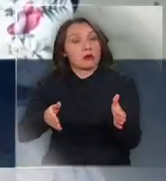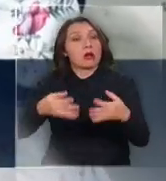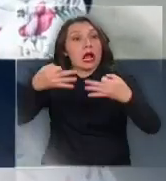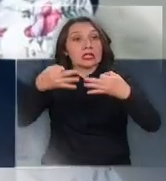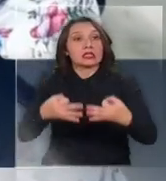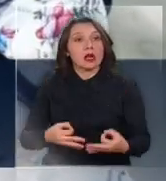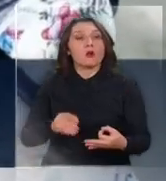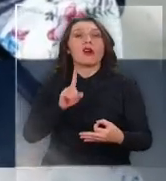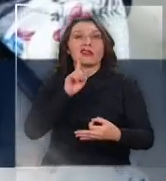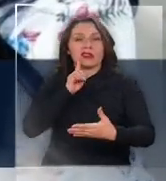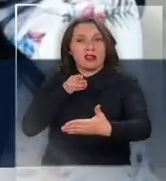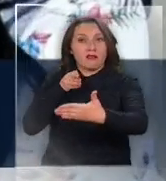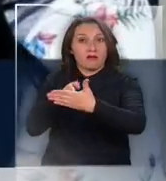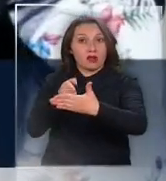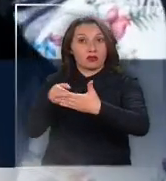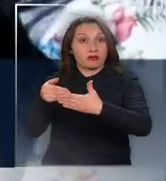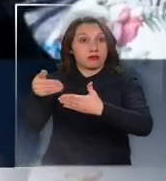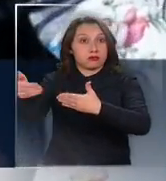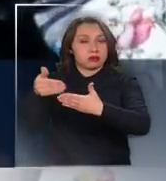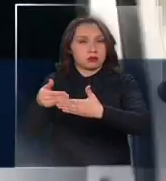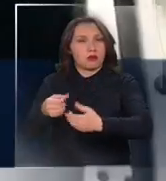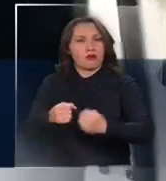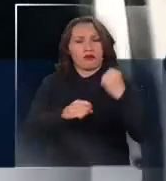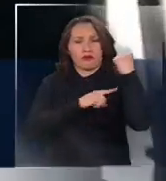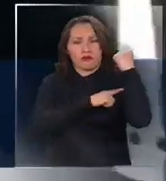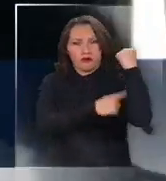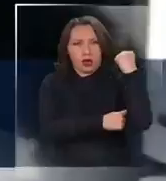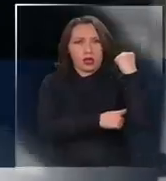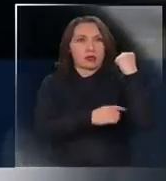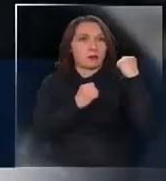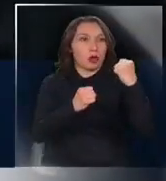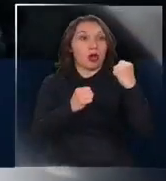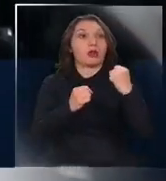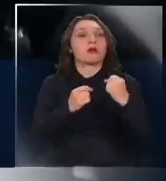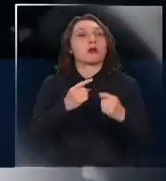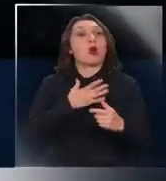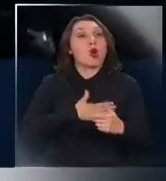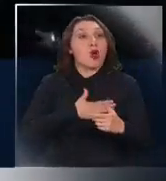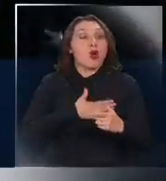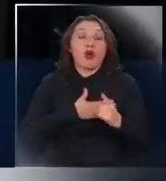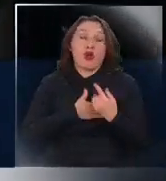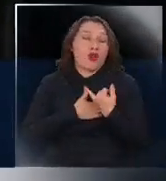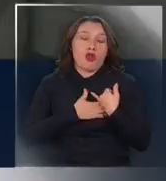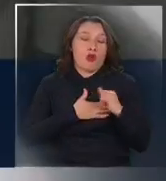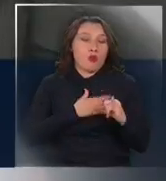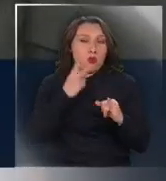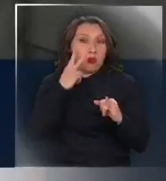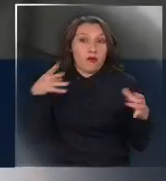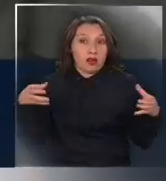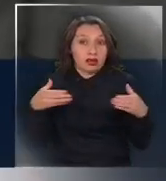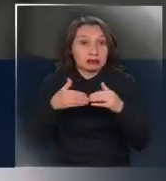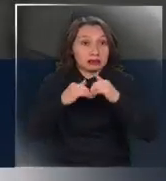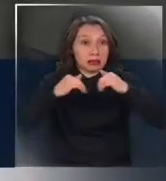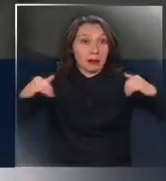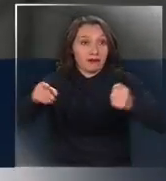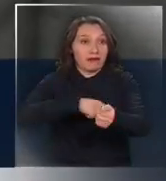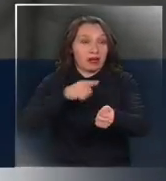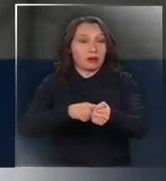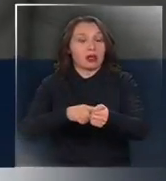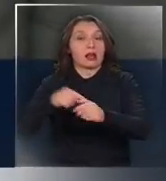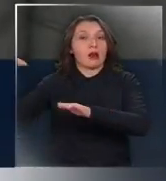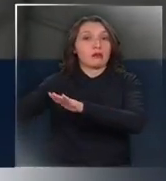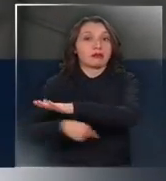that we have a very powerful, very strong border, that we don't like to see families separated. At the same time, we don't want people coming into our